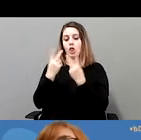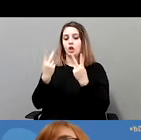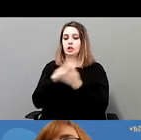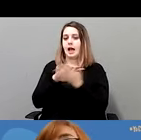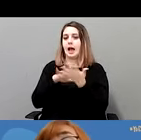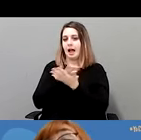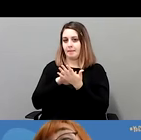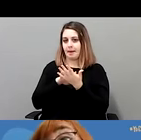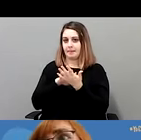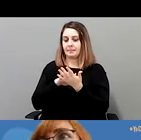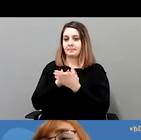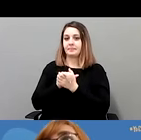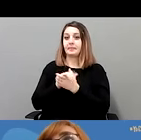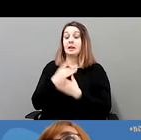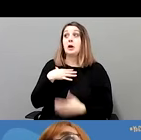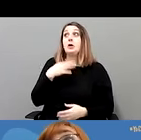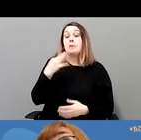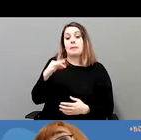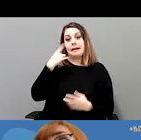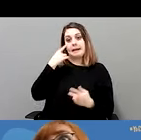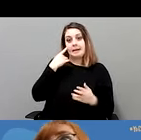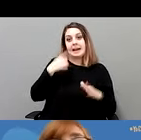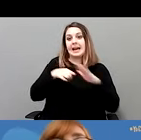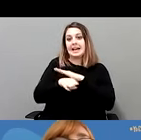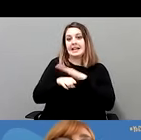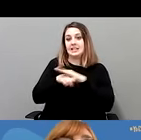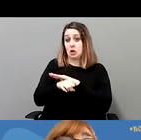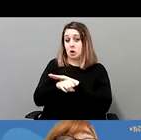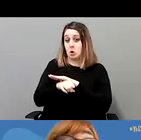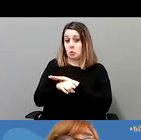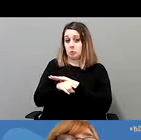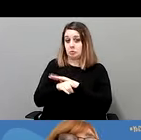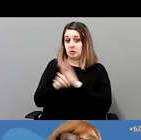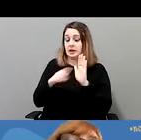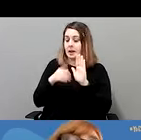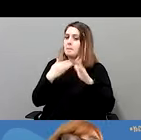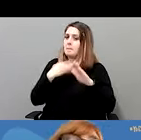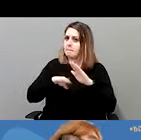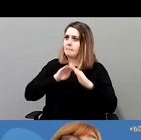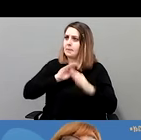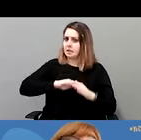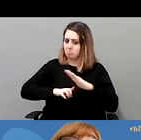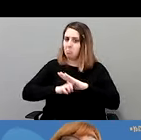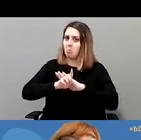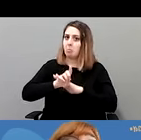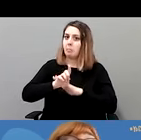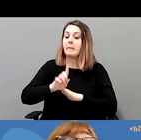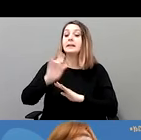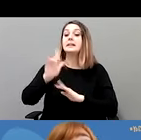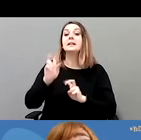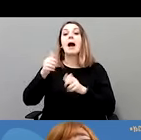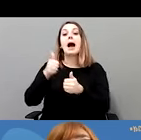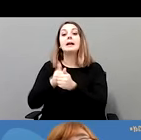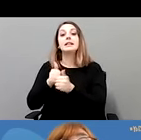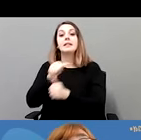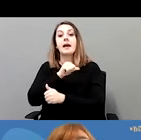¿vale? Se espera que es posible que la tramitación, ya os digo, está bastante avanzada, se espera que la asistencia personal pueda